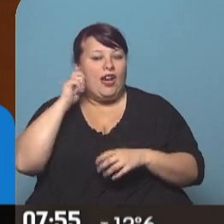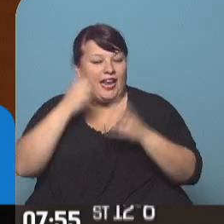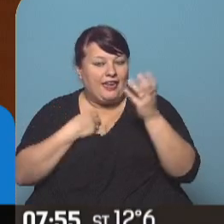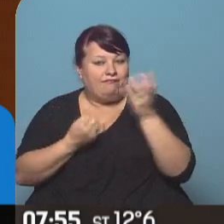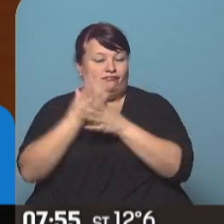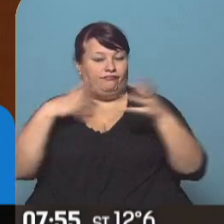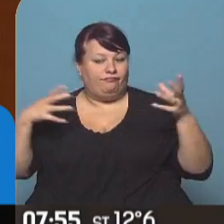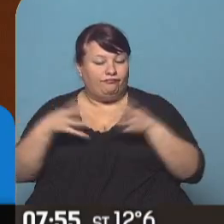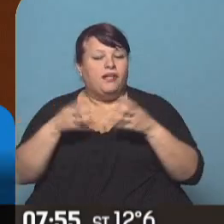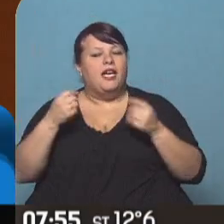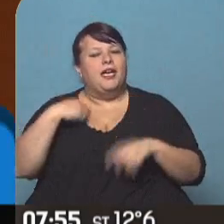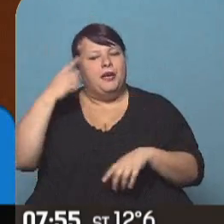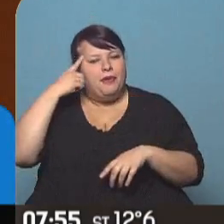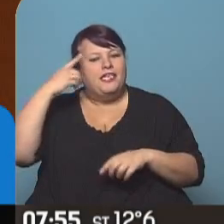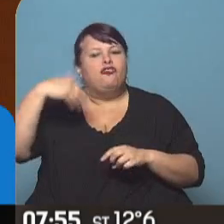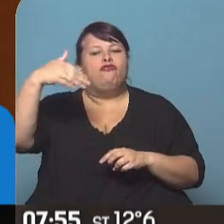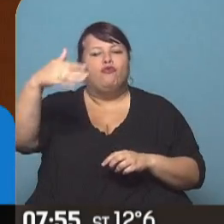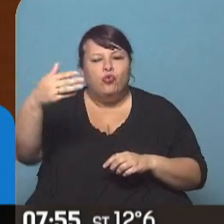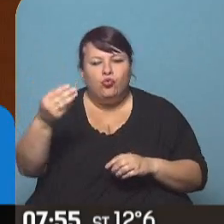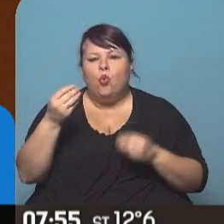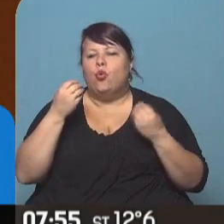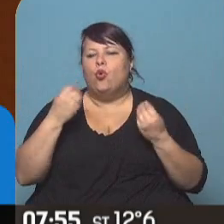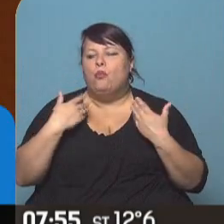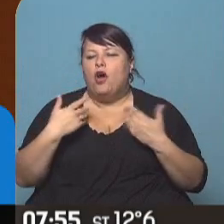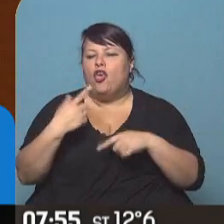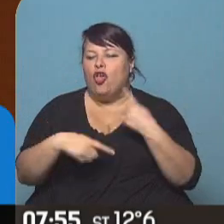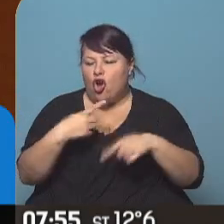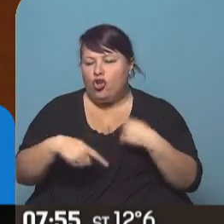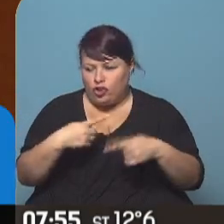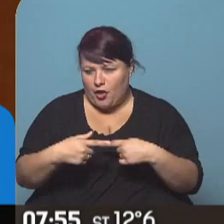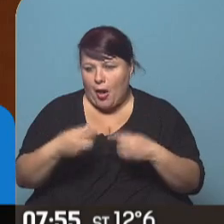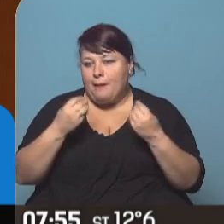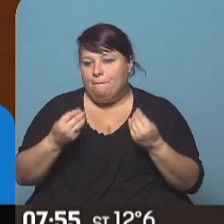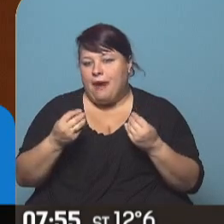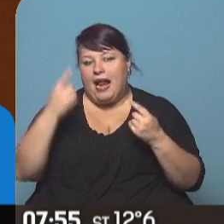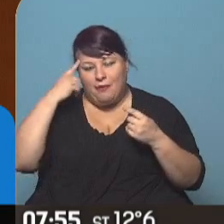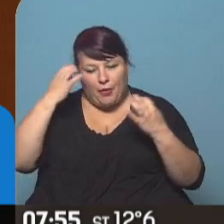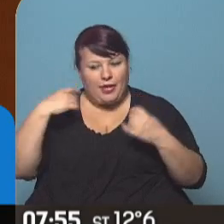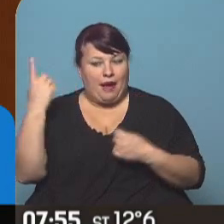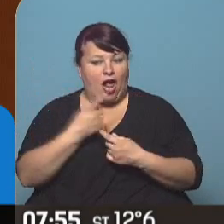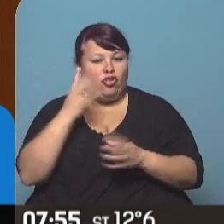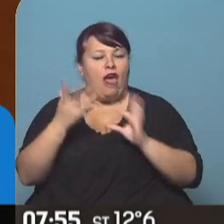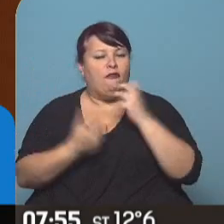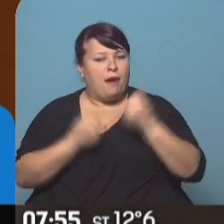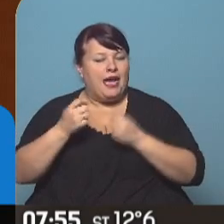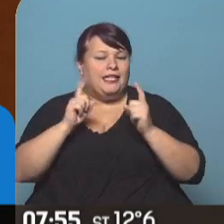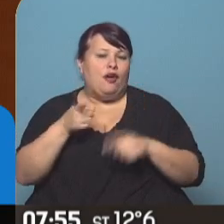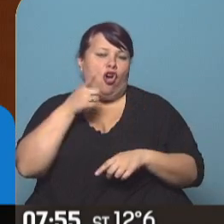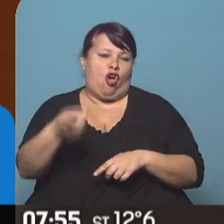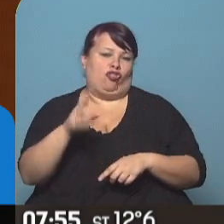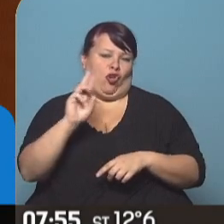tenemos es pensar el futuro y las cosas que podemos seguir haciendo en función de una conciencia vial y sobre todo de evitar